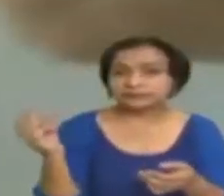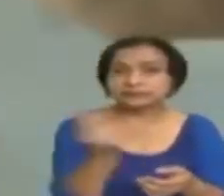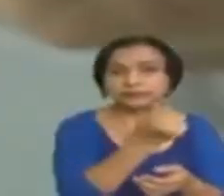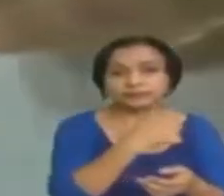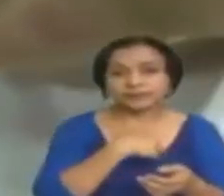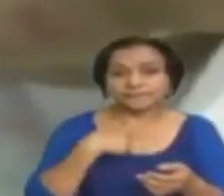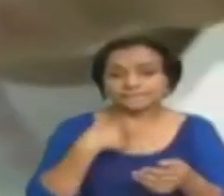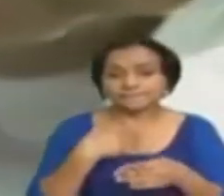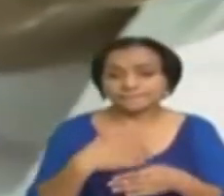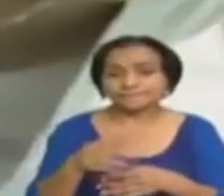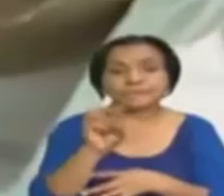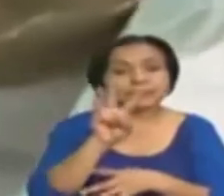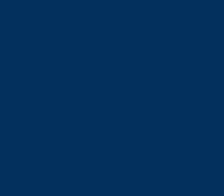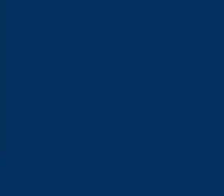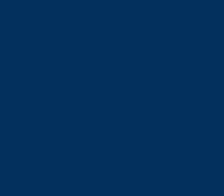alcanzando